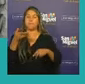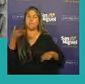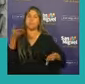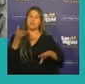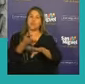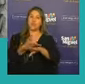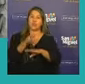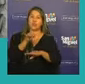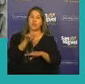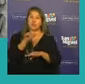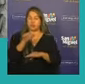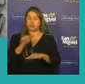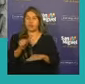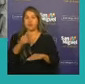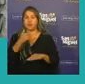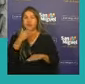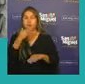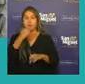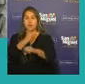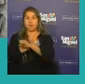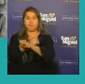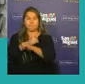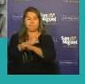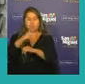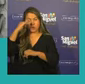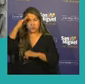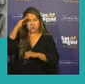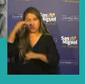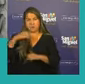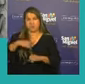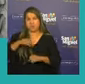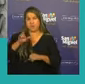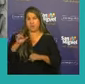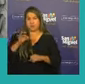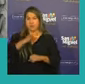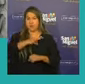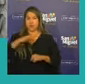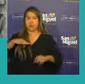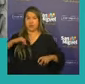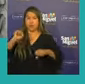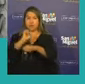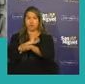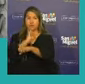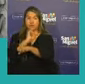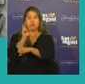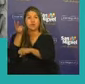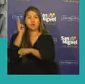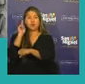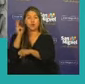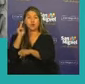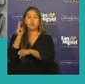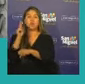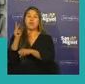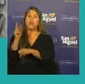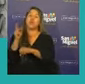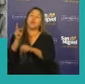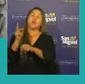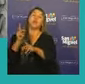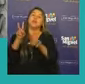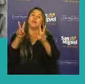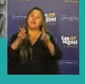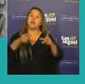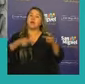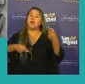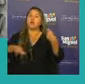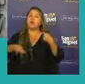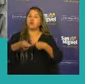con policía, PDI, carabinero, Ministerio de Transporte, de erradicar todo lo que había de comercio de carros